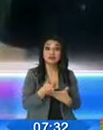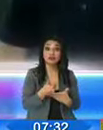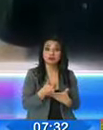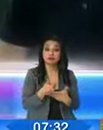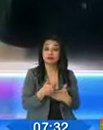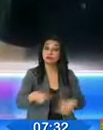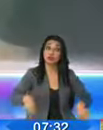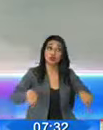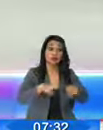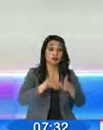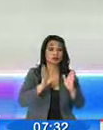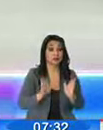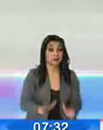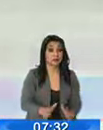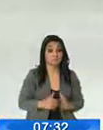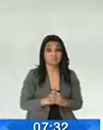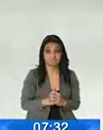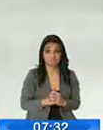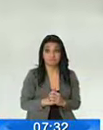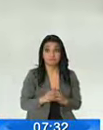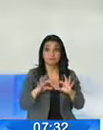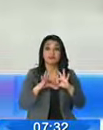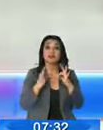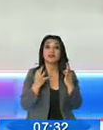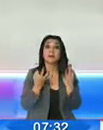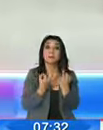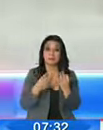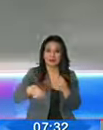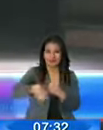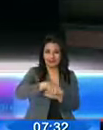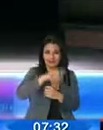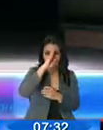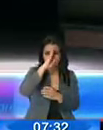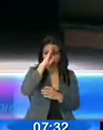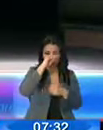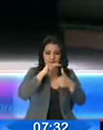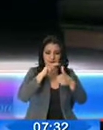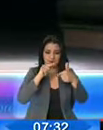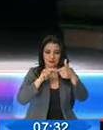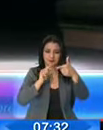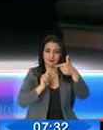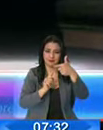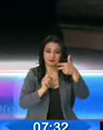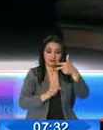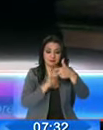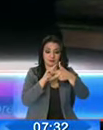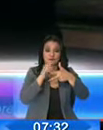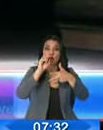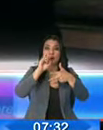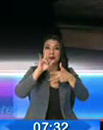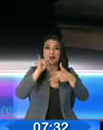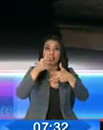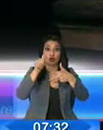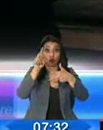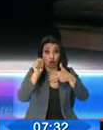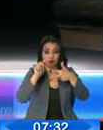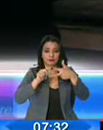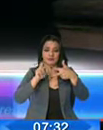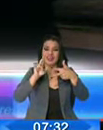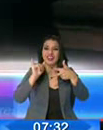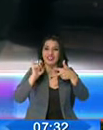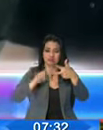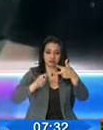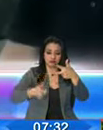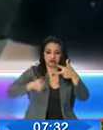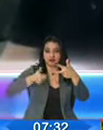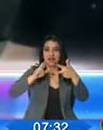los ciudadanos. También los familiares de los cabos primero y segundo, Obregón y Reyes, así como del subteniente Ramírez.